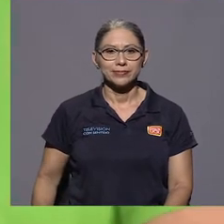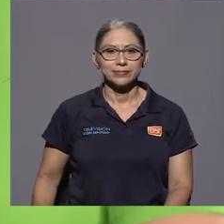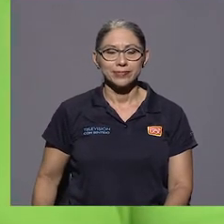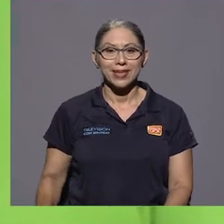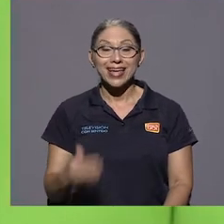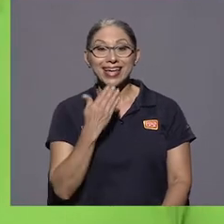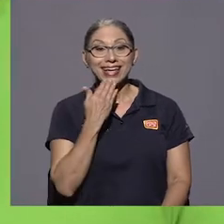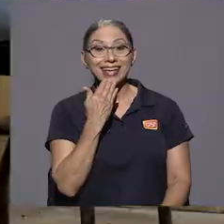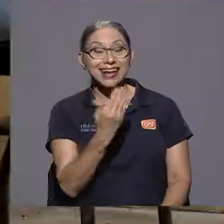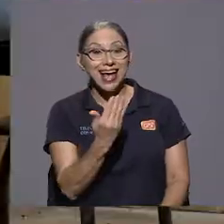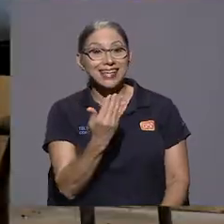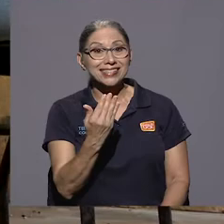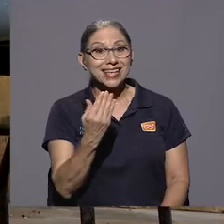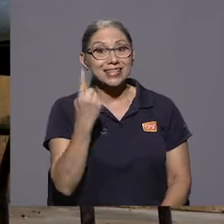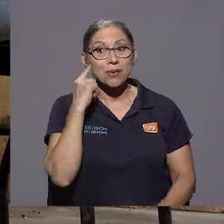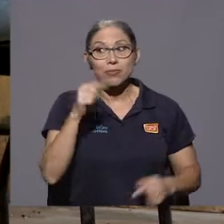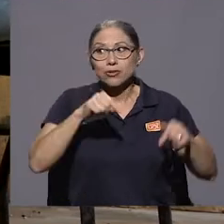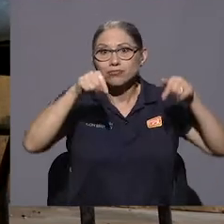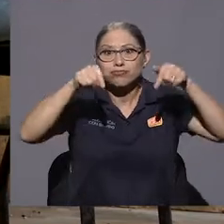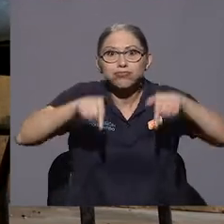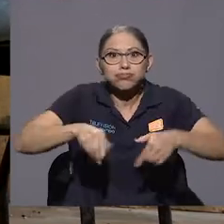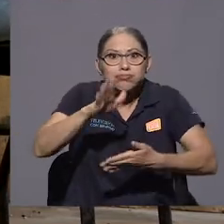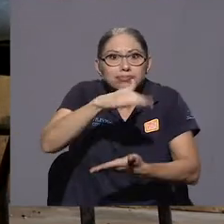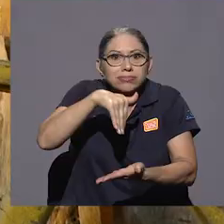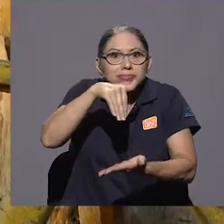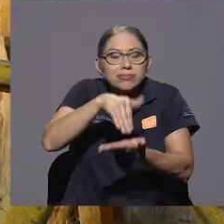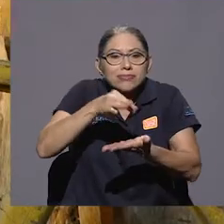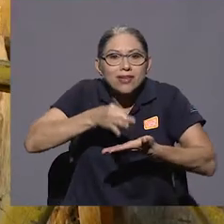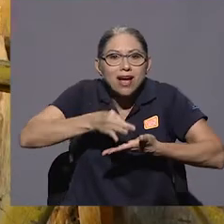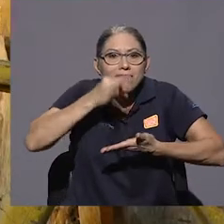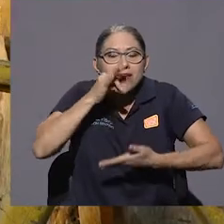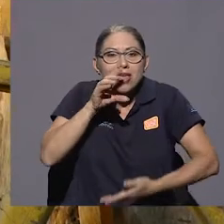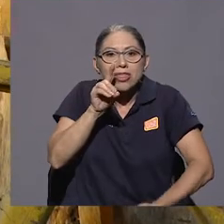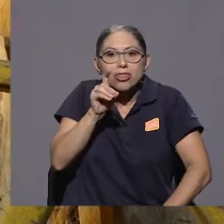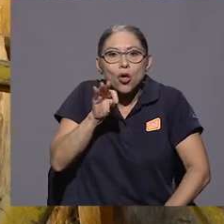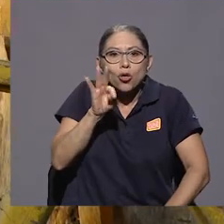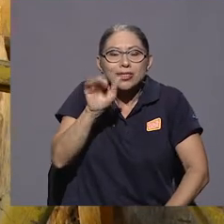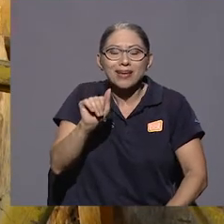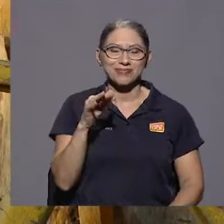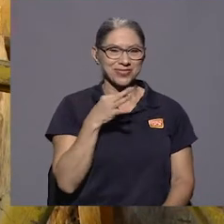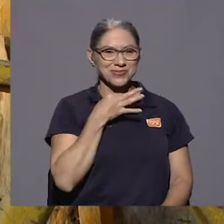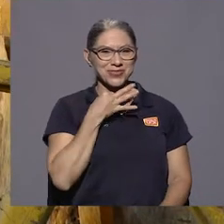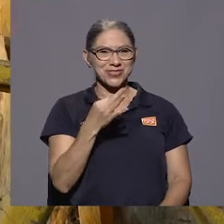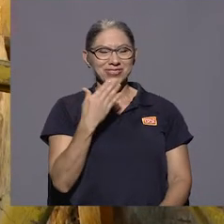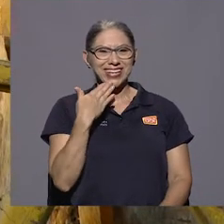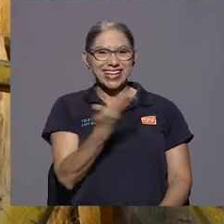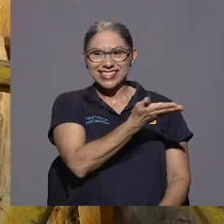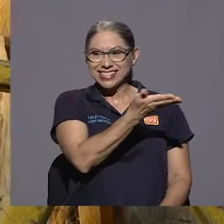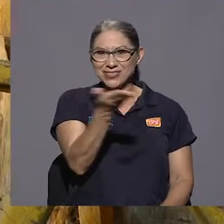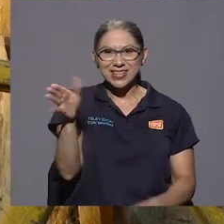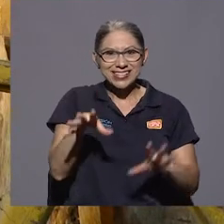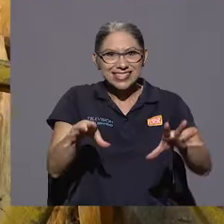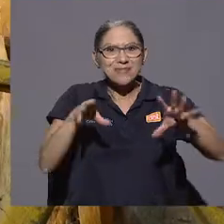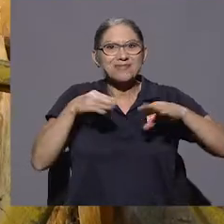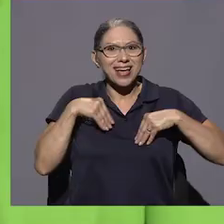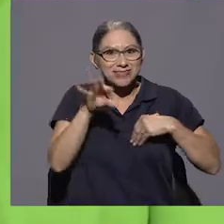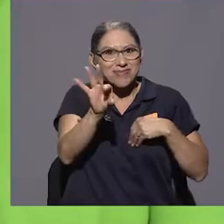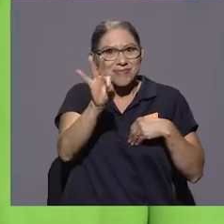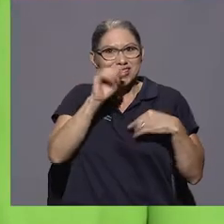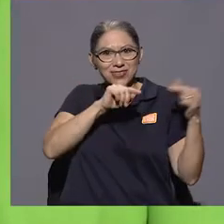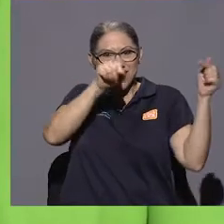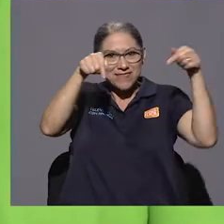Gracias por traernos, Edgar, al epicentro del café en Dota. Con muchísimo gusto. Gracias a ustedes por aceptar la invitación a venir